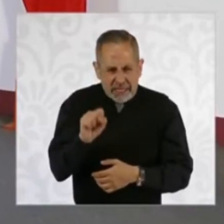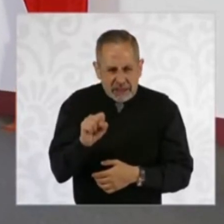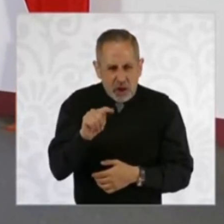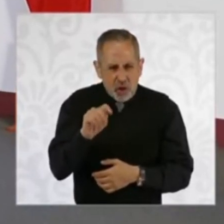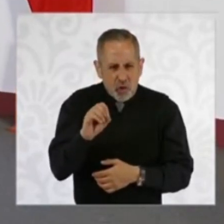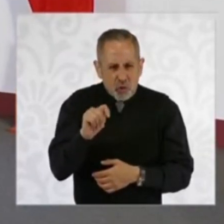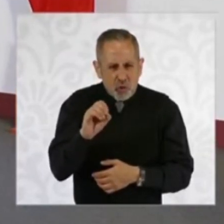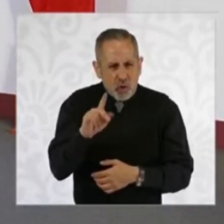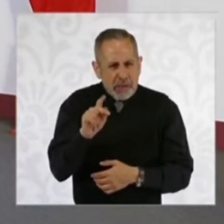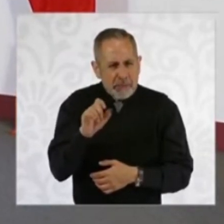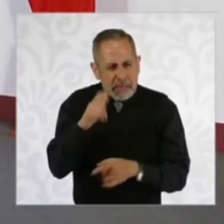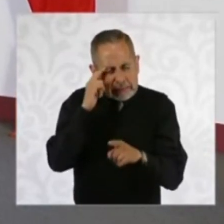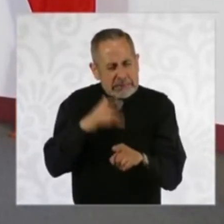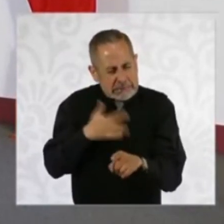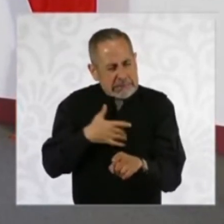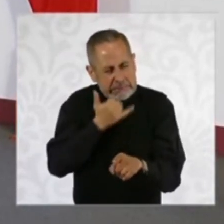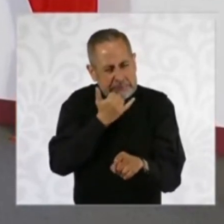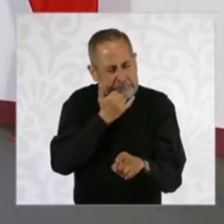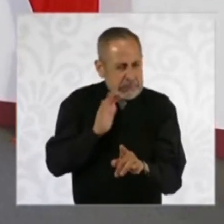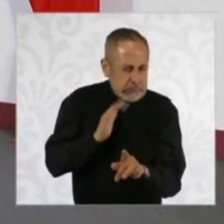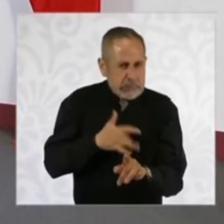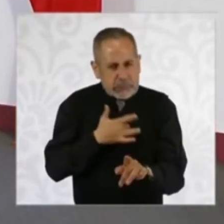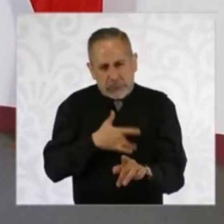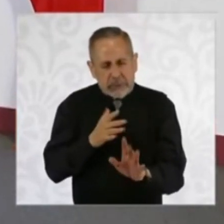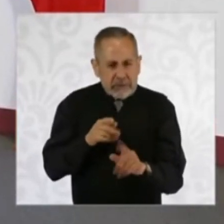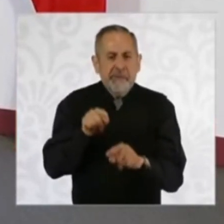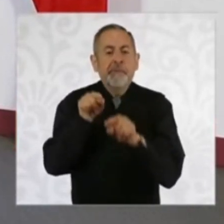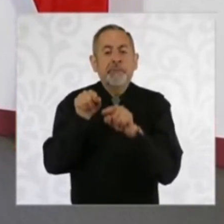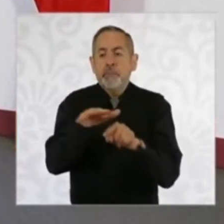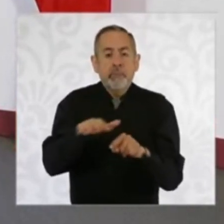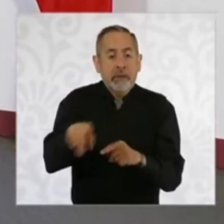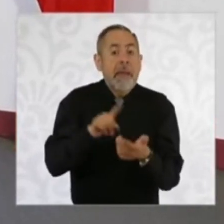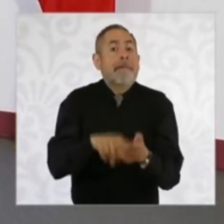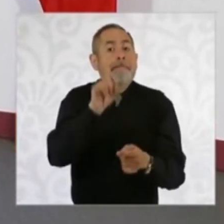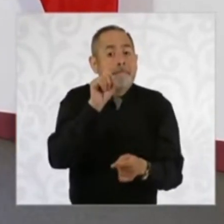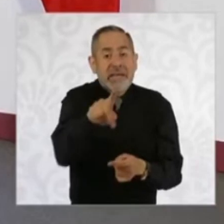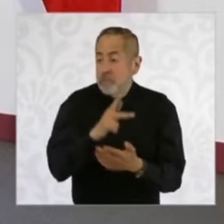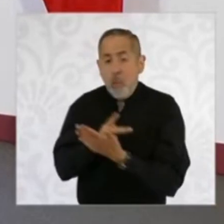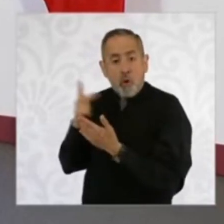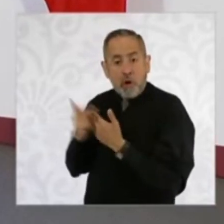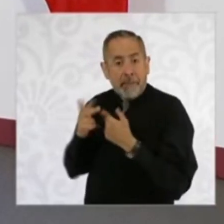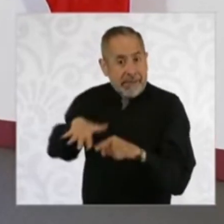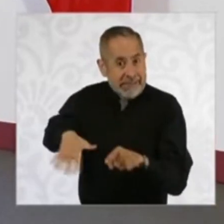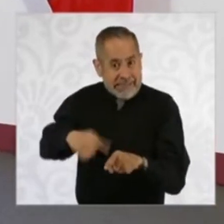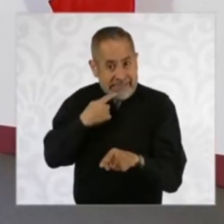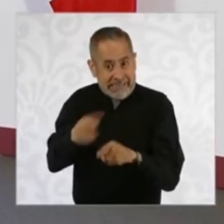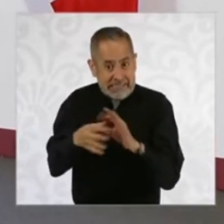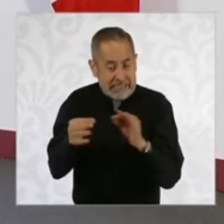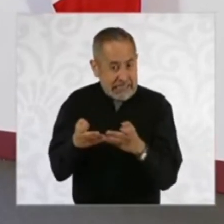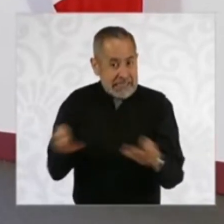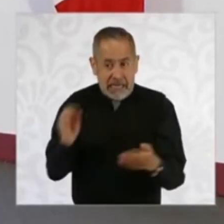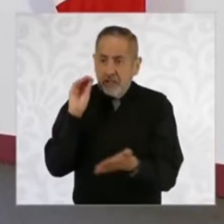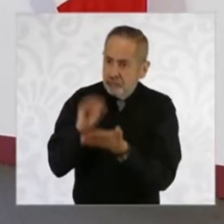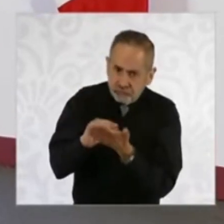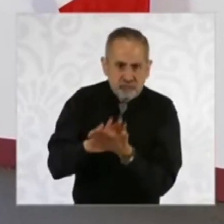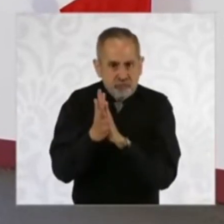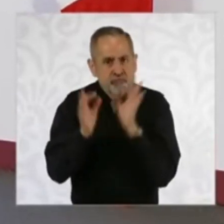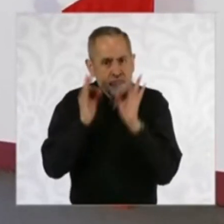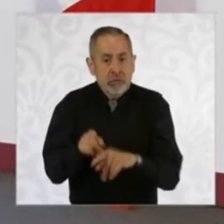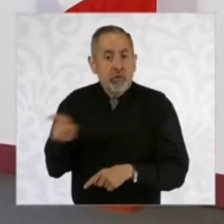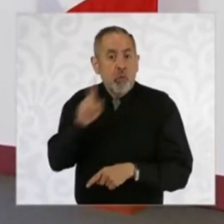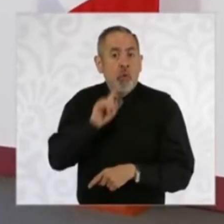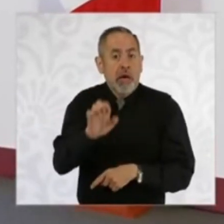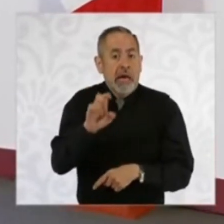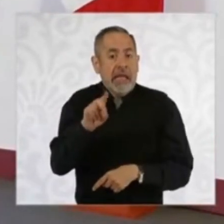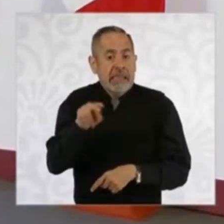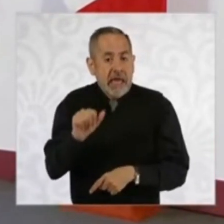equivoco. Ese es parte del programa de regularización que tiene Edna